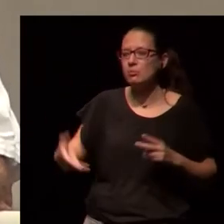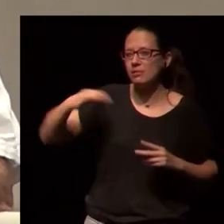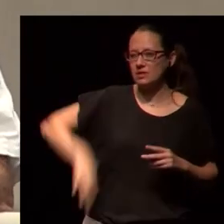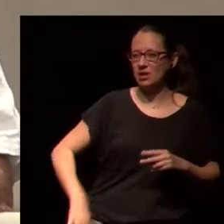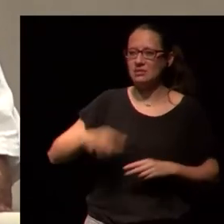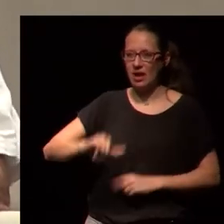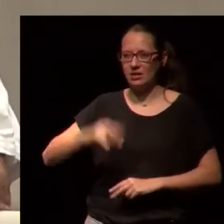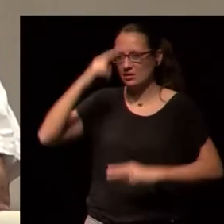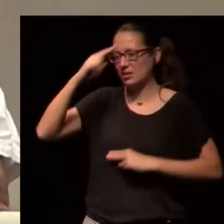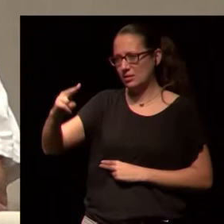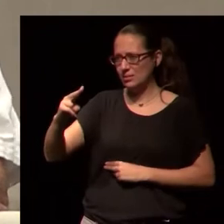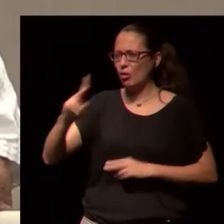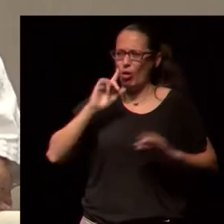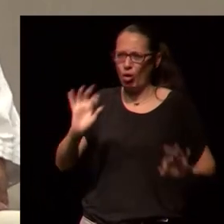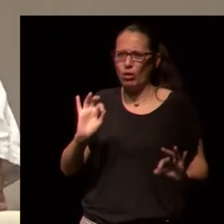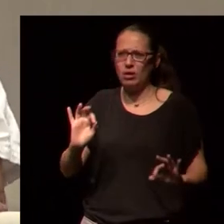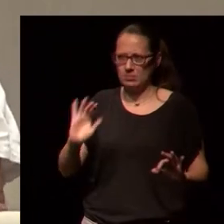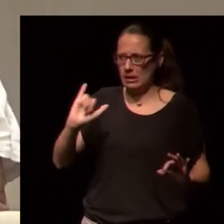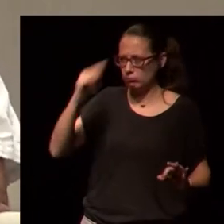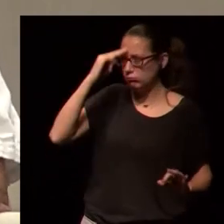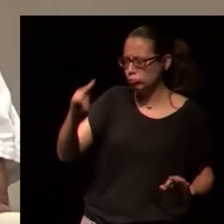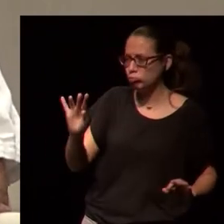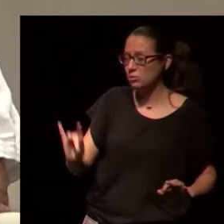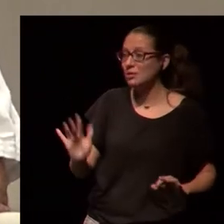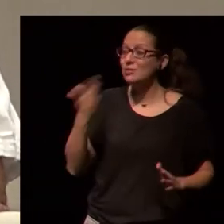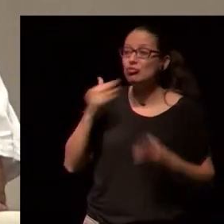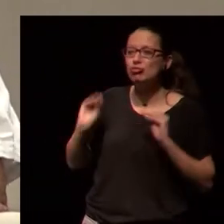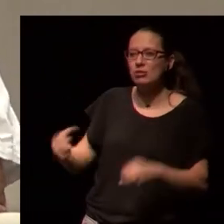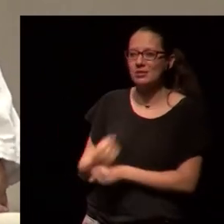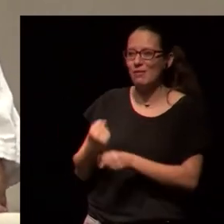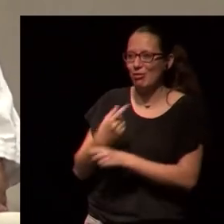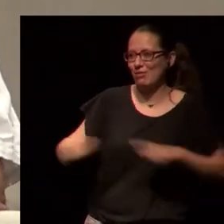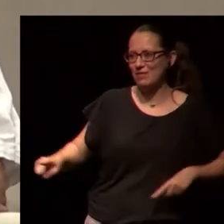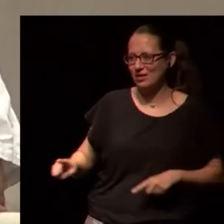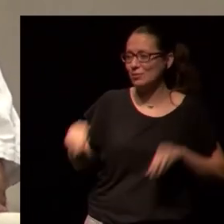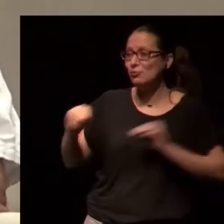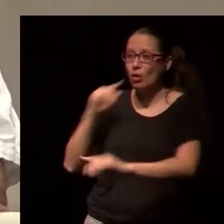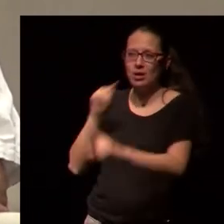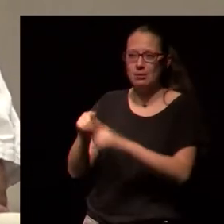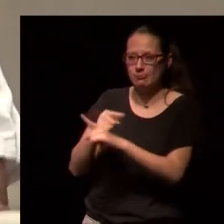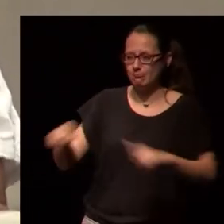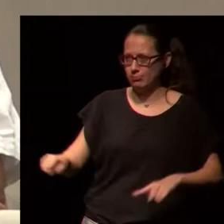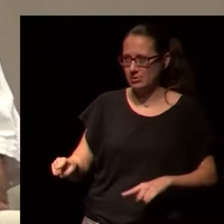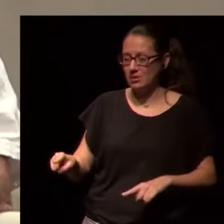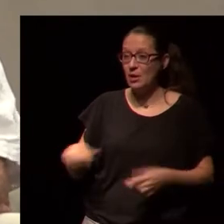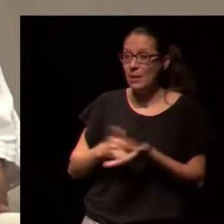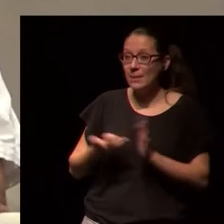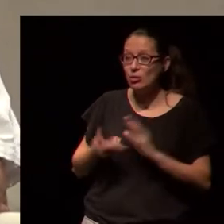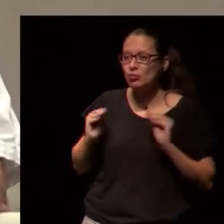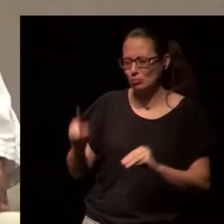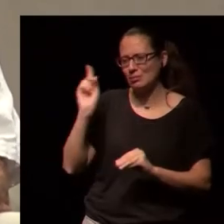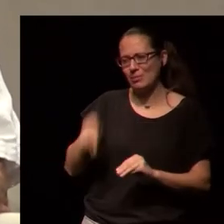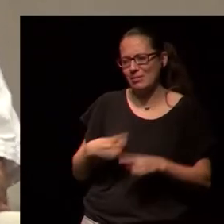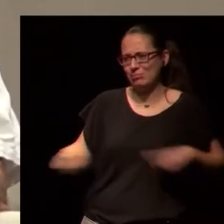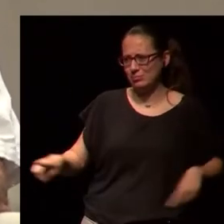de respeto, por supuesto que sí. Pero su trabajo es distinto, su objetivo es distinto. Sus métodos también lo